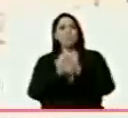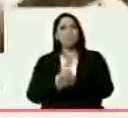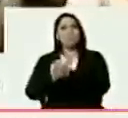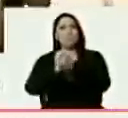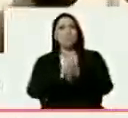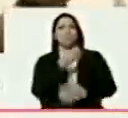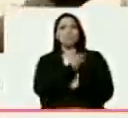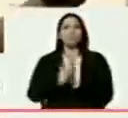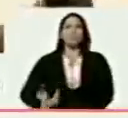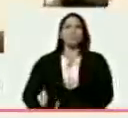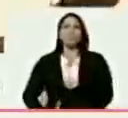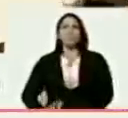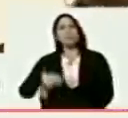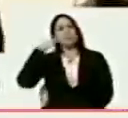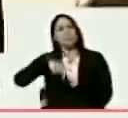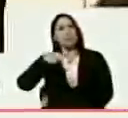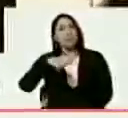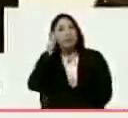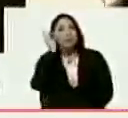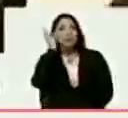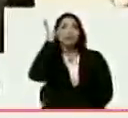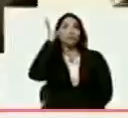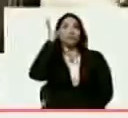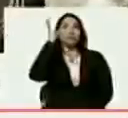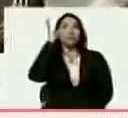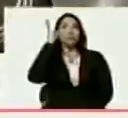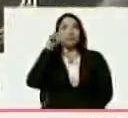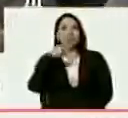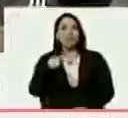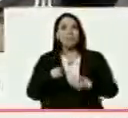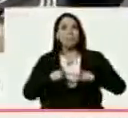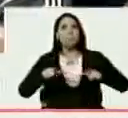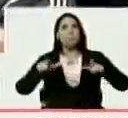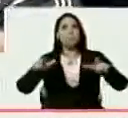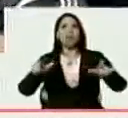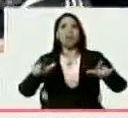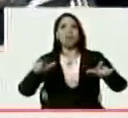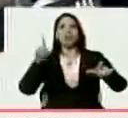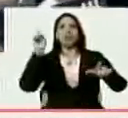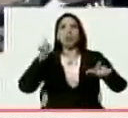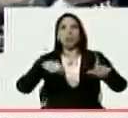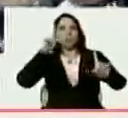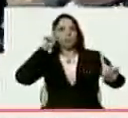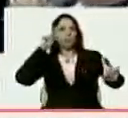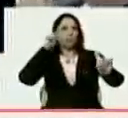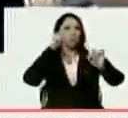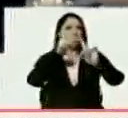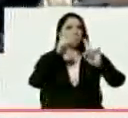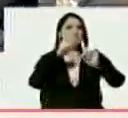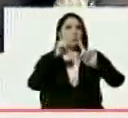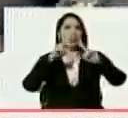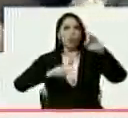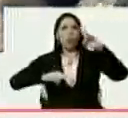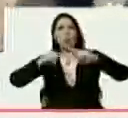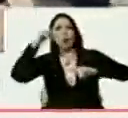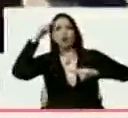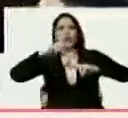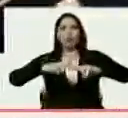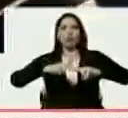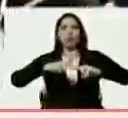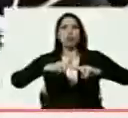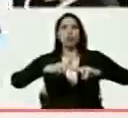presidente, por esta iniciativa, por este espacio y por apuntar a la construcción de